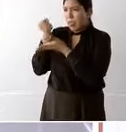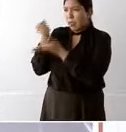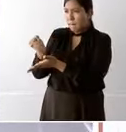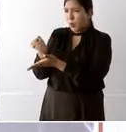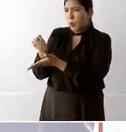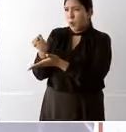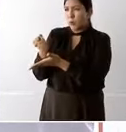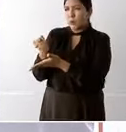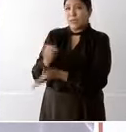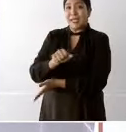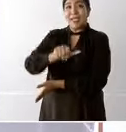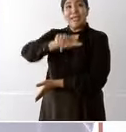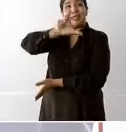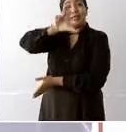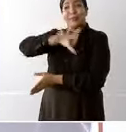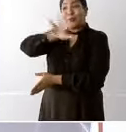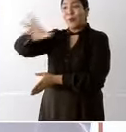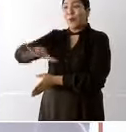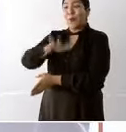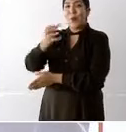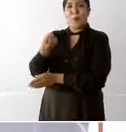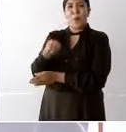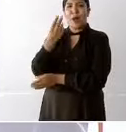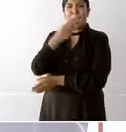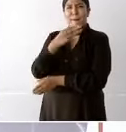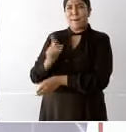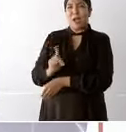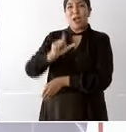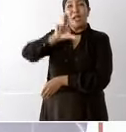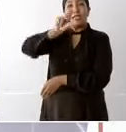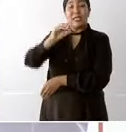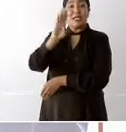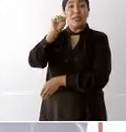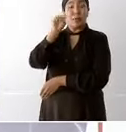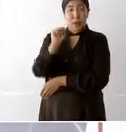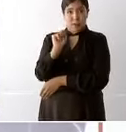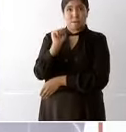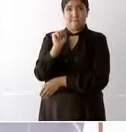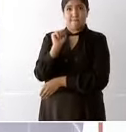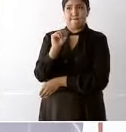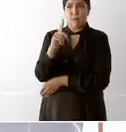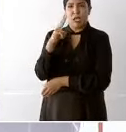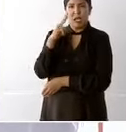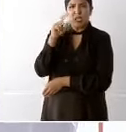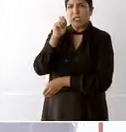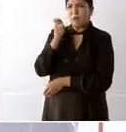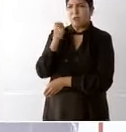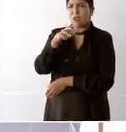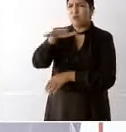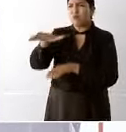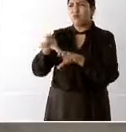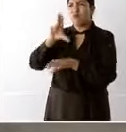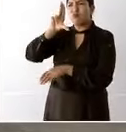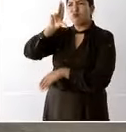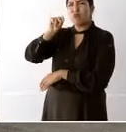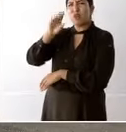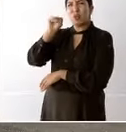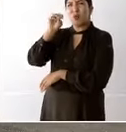por 79 municipios para poder identificar los que fueran más aptos para el desarrollo industrial.